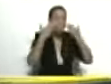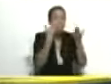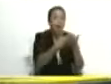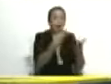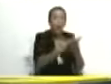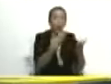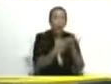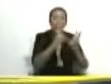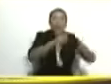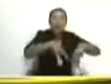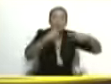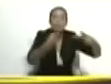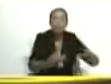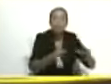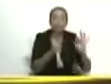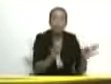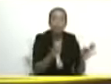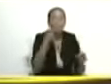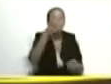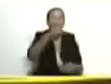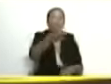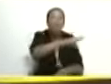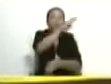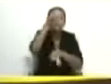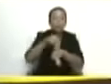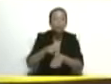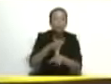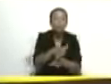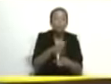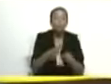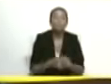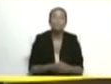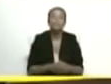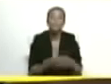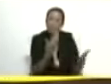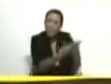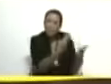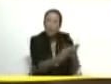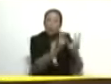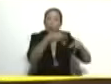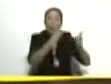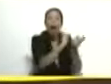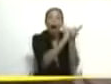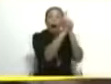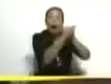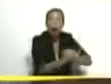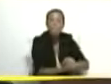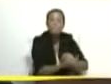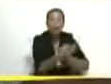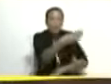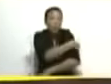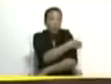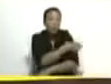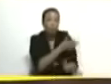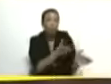planteando un reformateo de la política nacional, planteando nuevos caminos para los